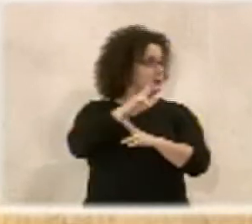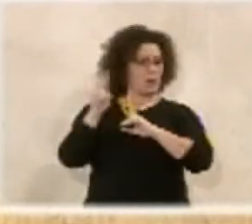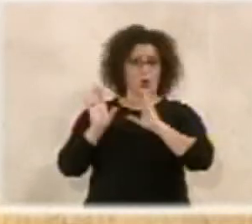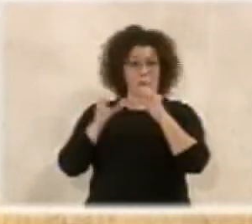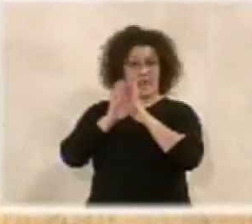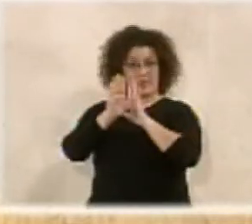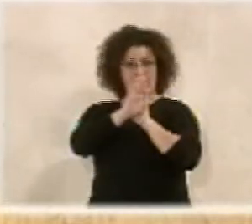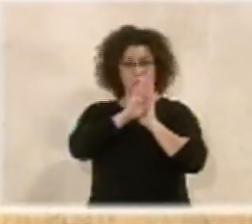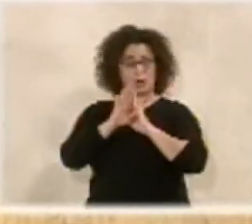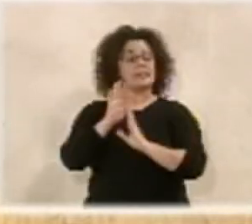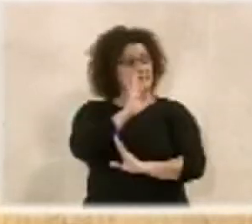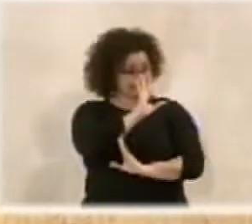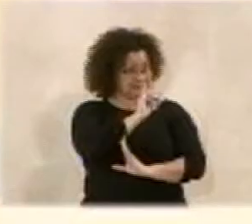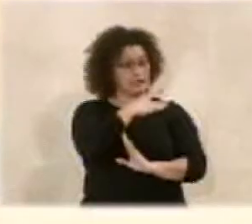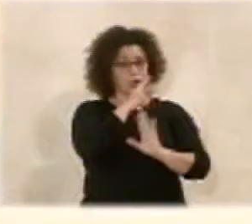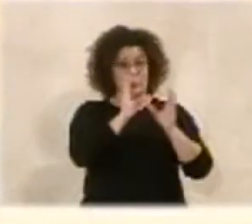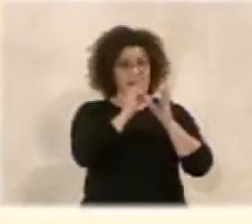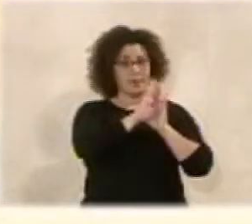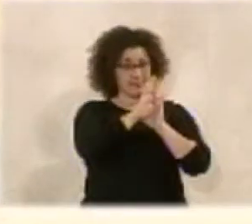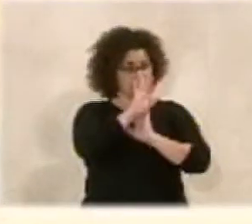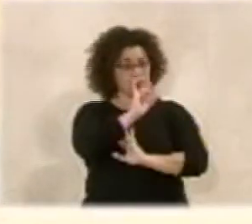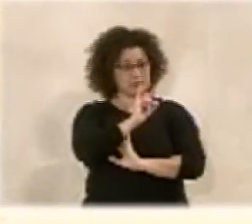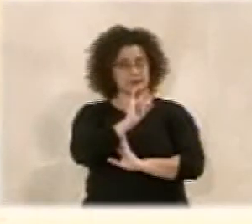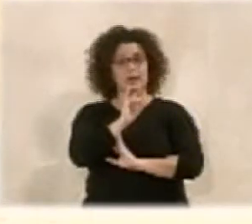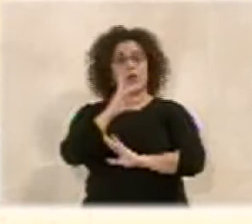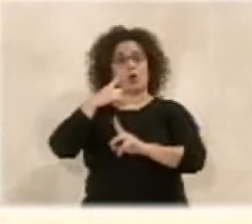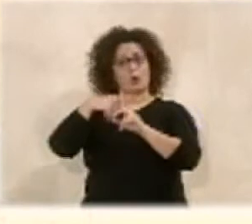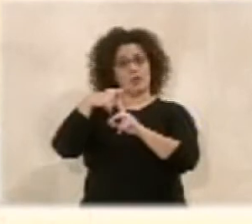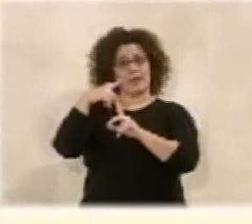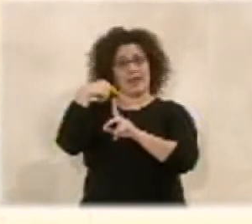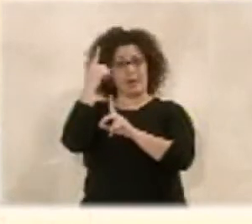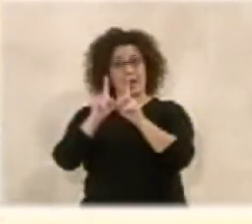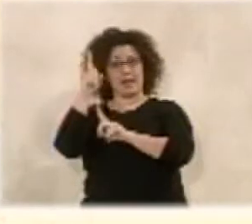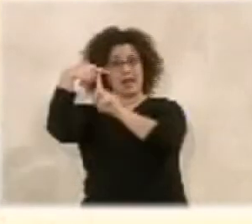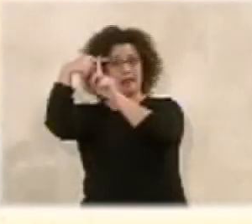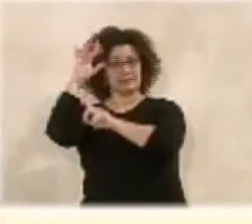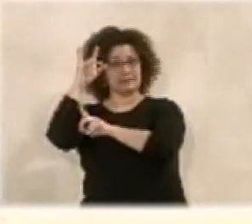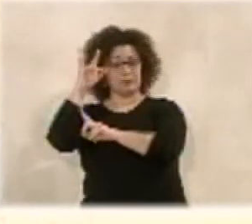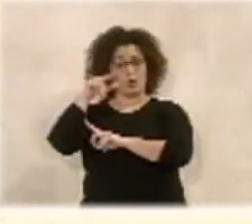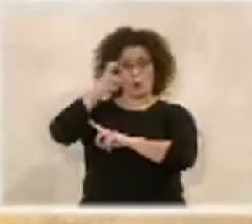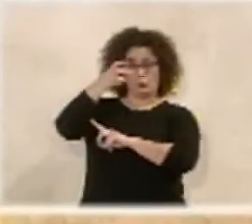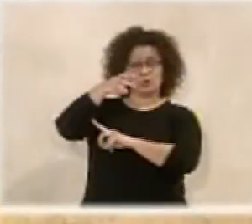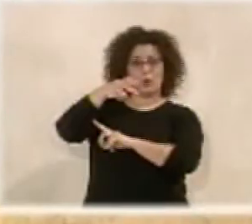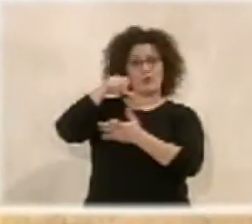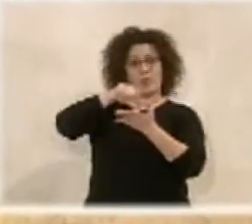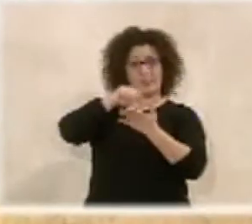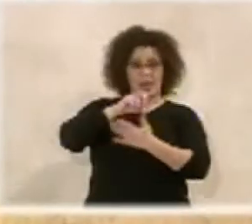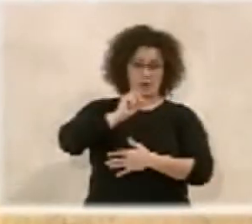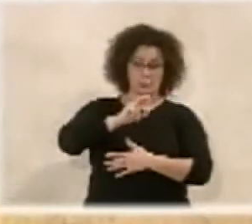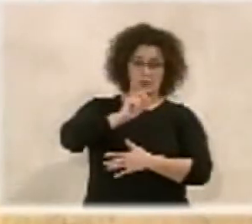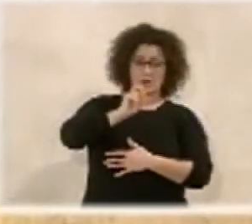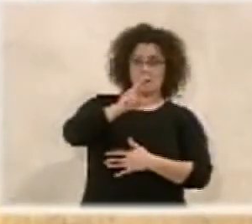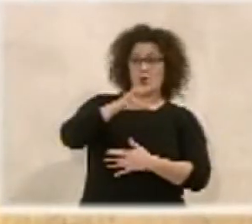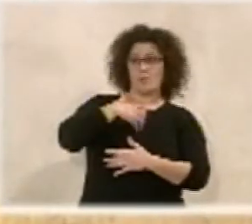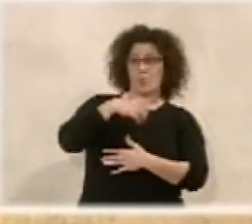Sí, posiblemente la comunidad de vecinos quiera esa poda, al igual que en Cruz de Calavaca, pero luego el resto de los ciudadanos que pasan por allí, pues